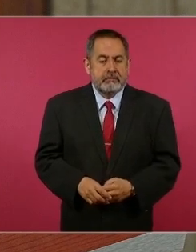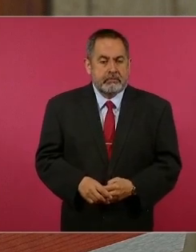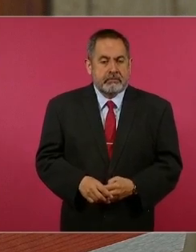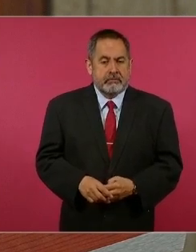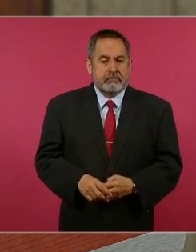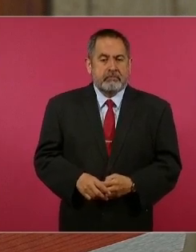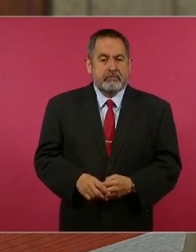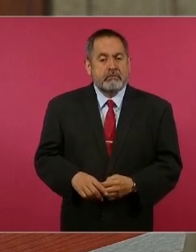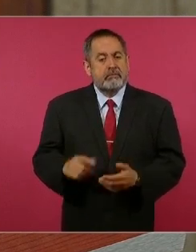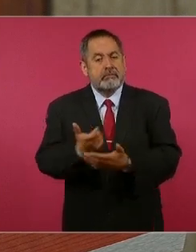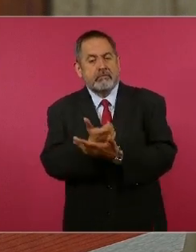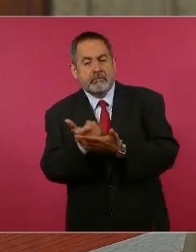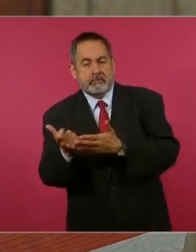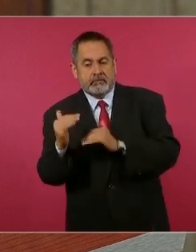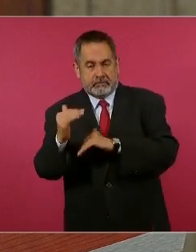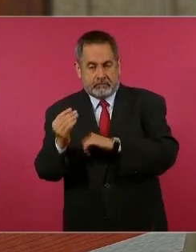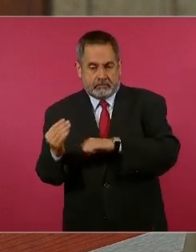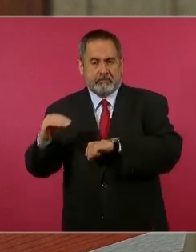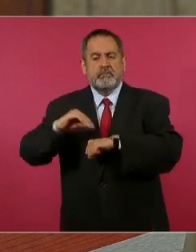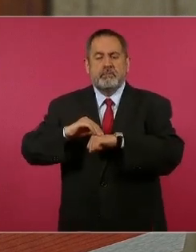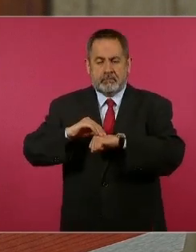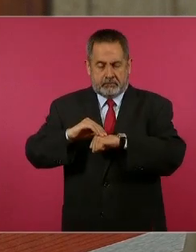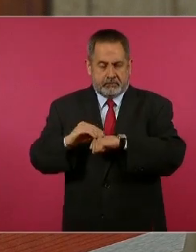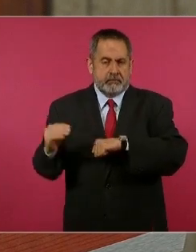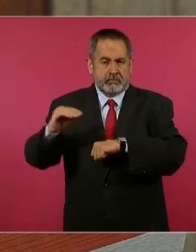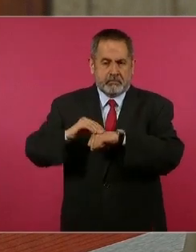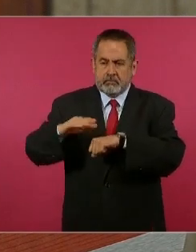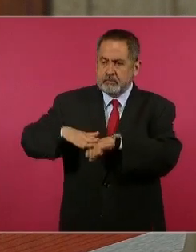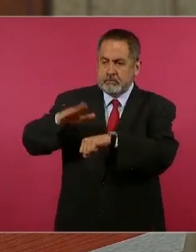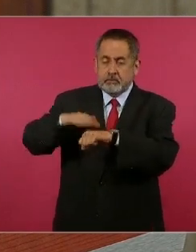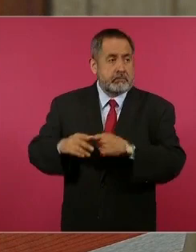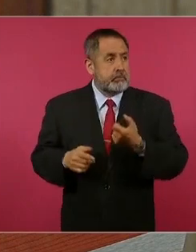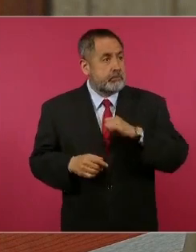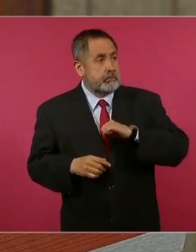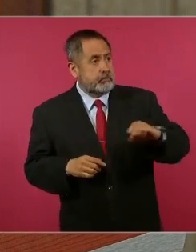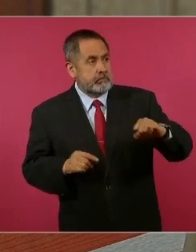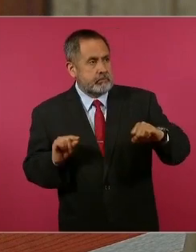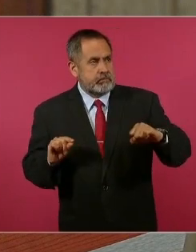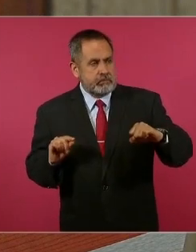El aumento del salario mínimo, siempre por encima de la inflación.